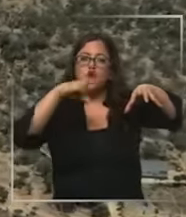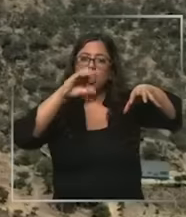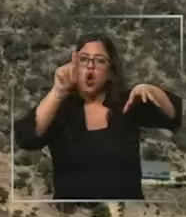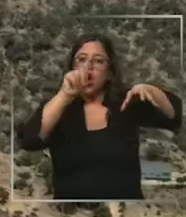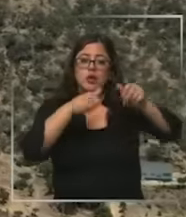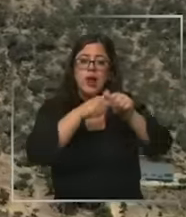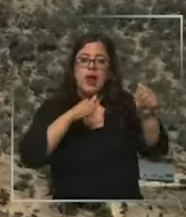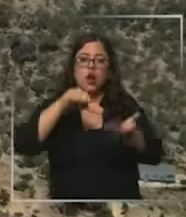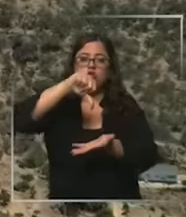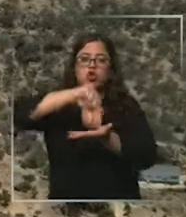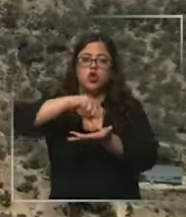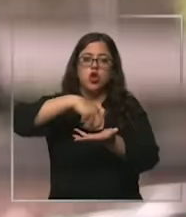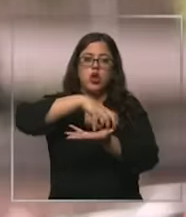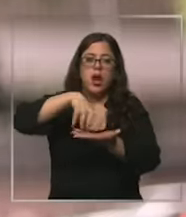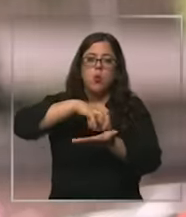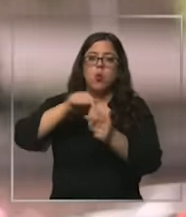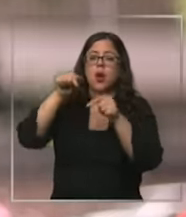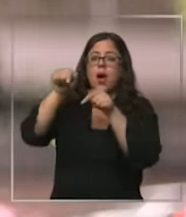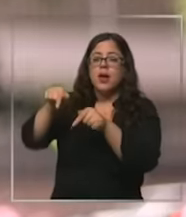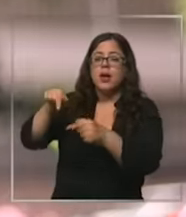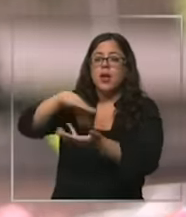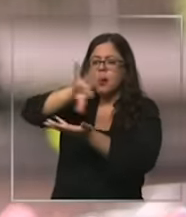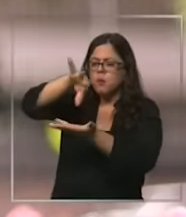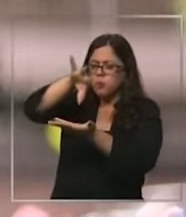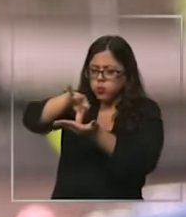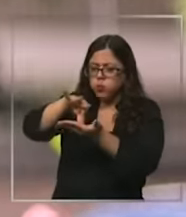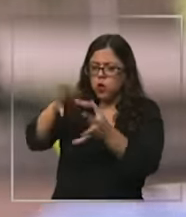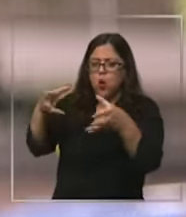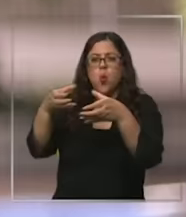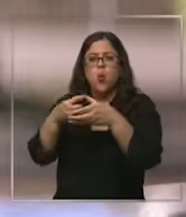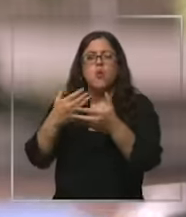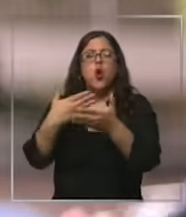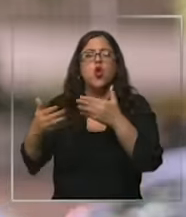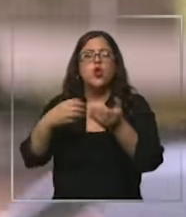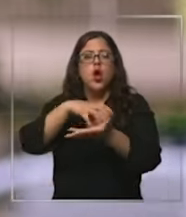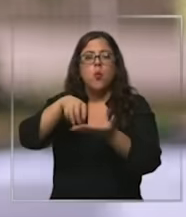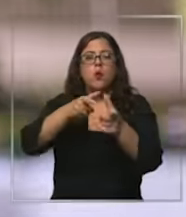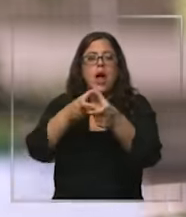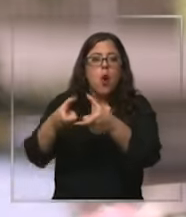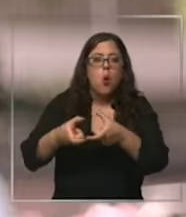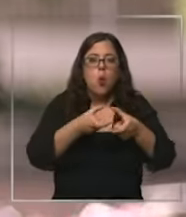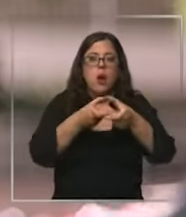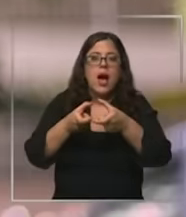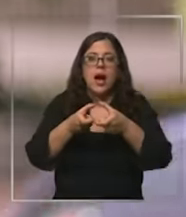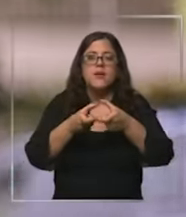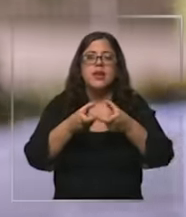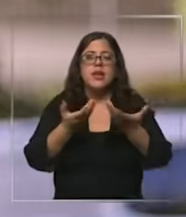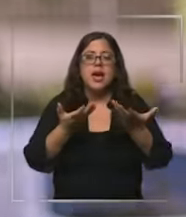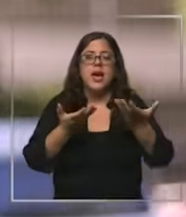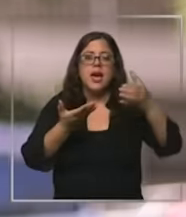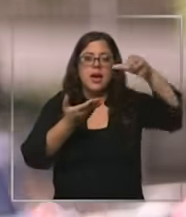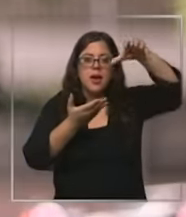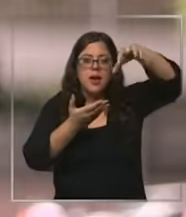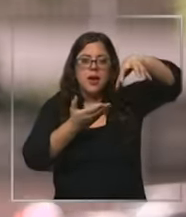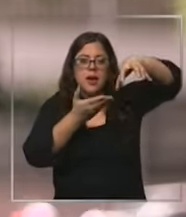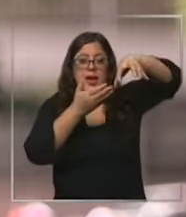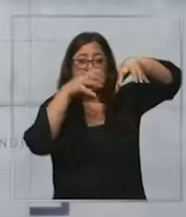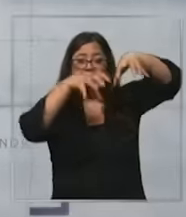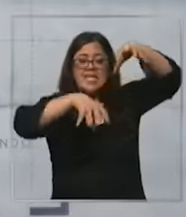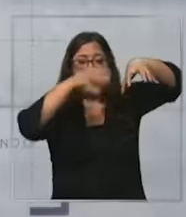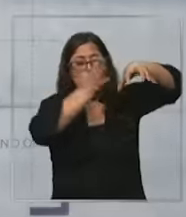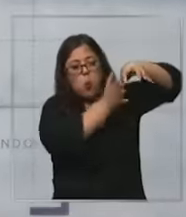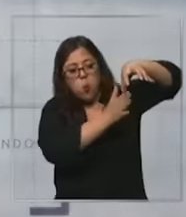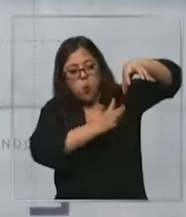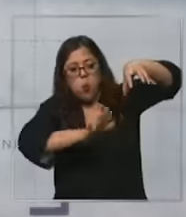Aquí en el momento de georreferenciar encontramos que esta banda operaba en la comuna de Curacaví, específicamente en una quebrada, un cerro